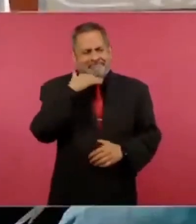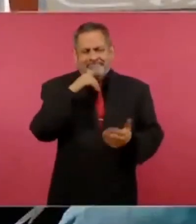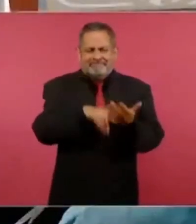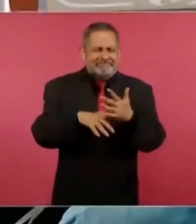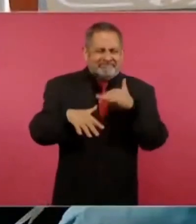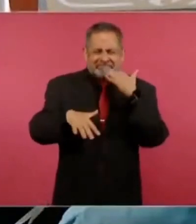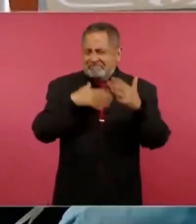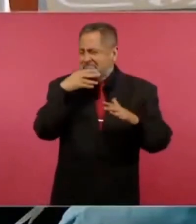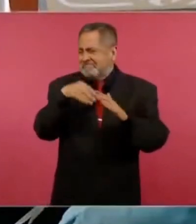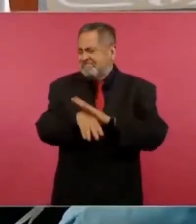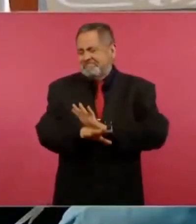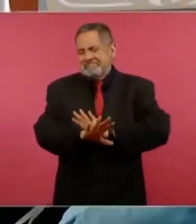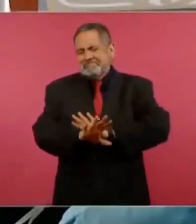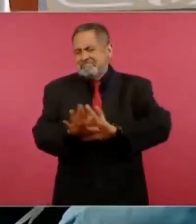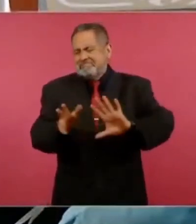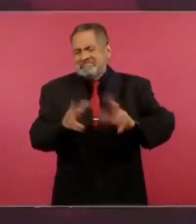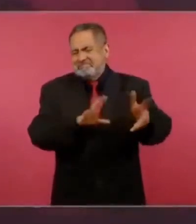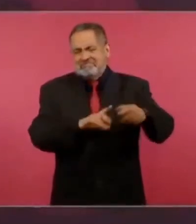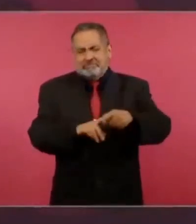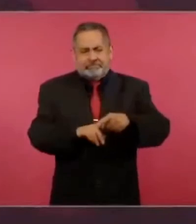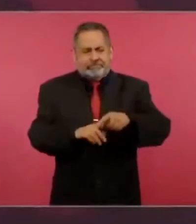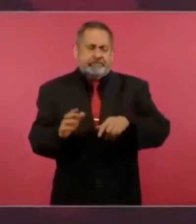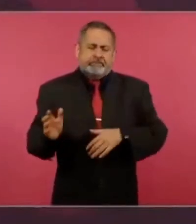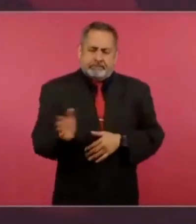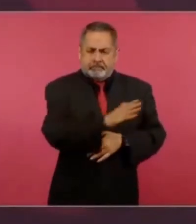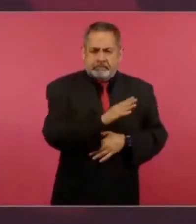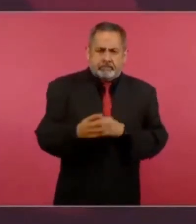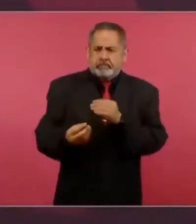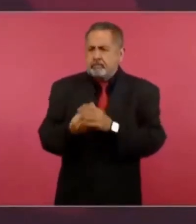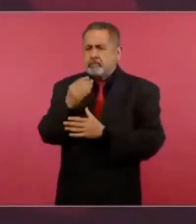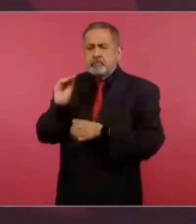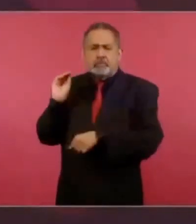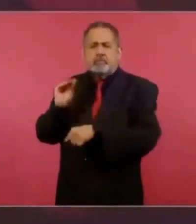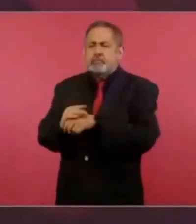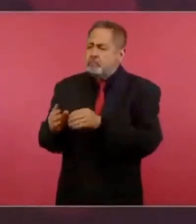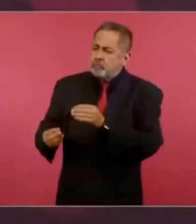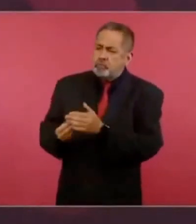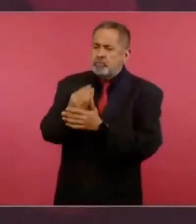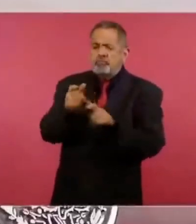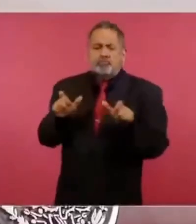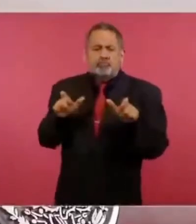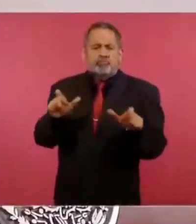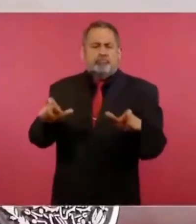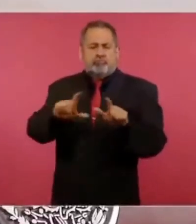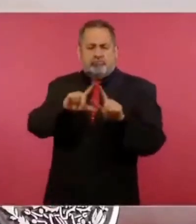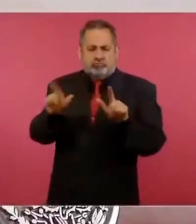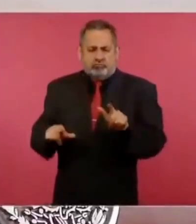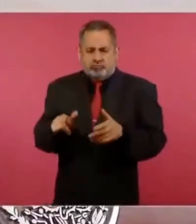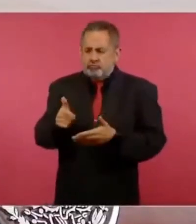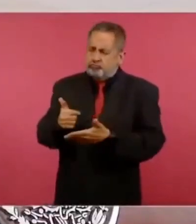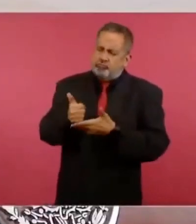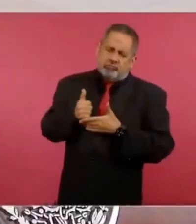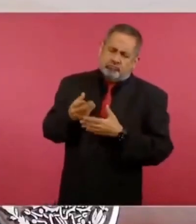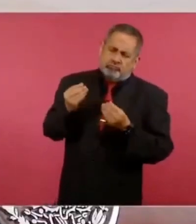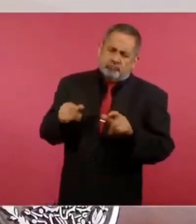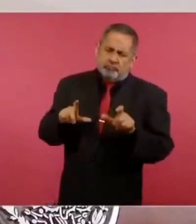corrompió, y por eso se creó la Guardia Nacional. Y eso nos ha ayudado muchísimo